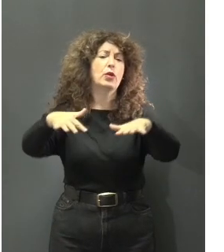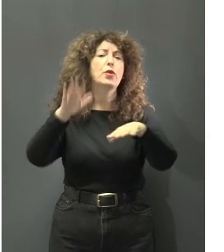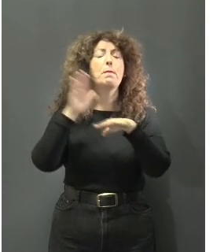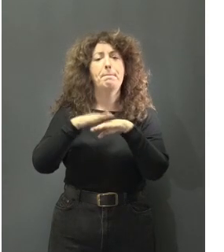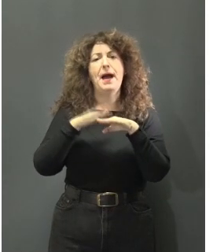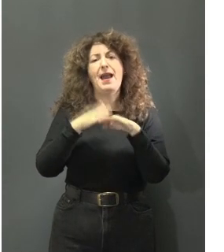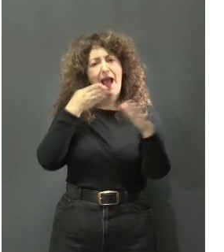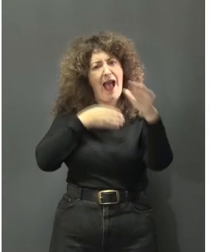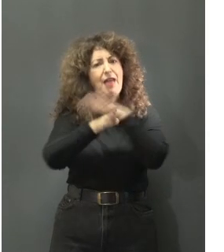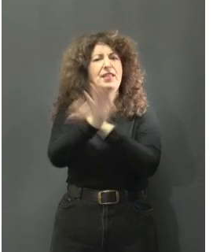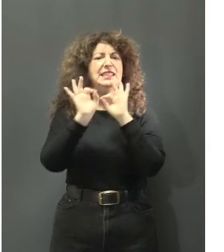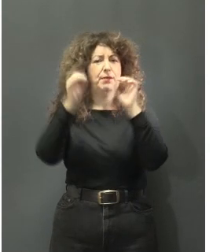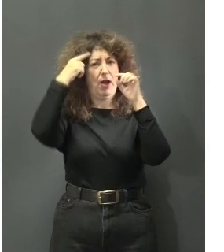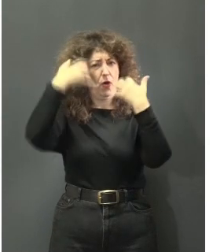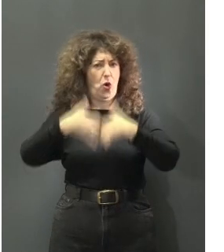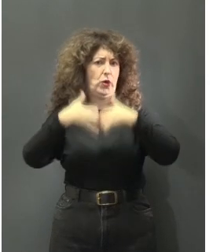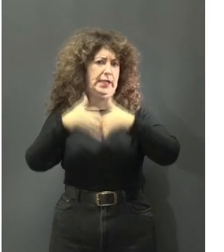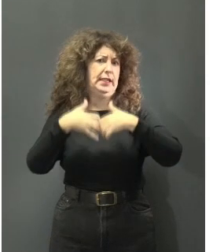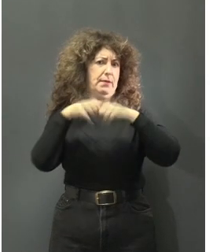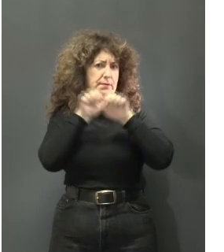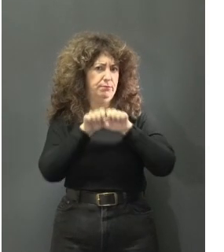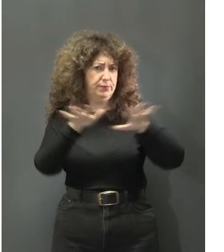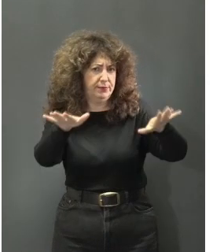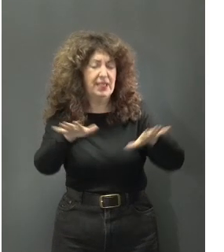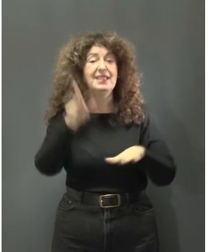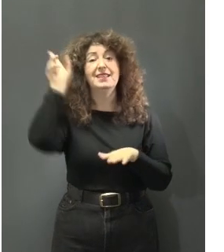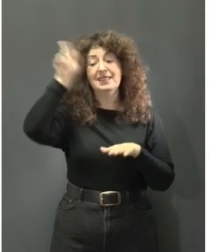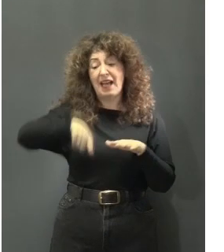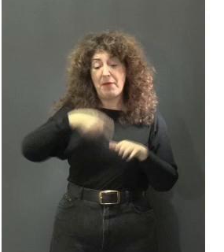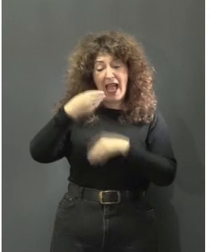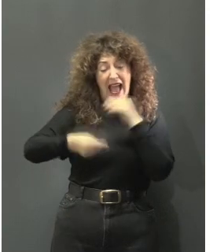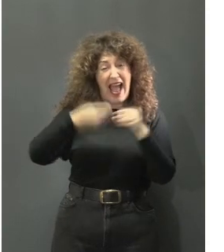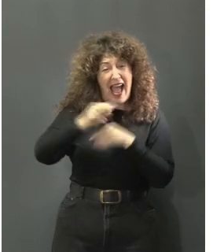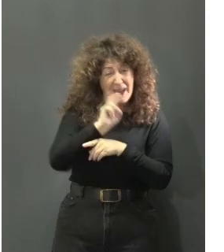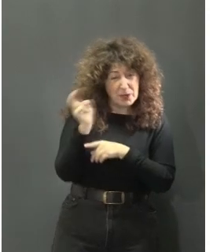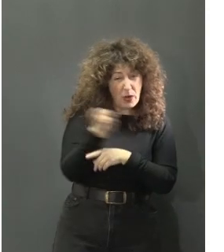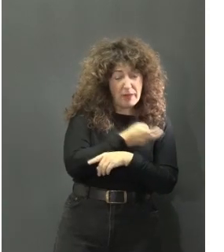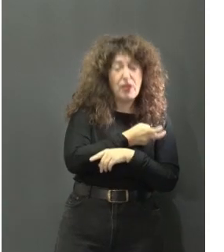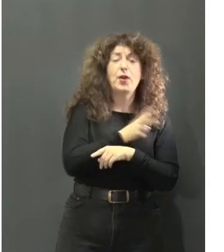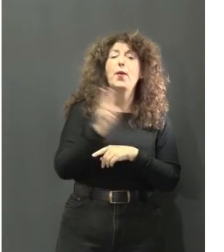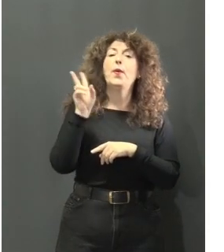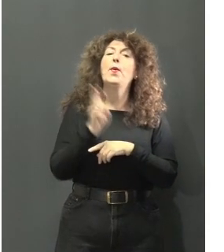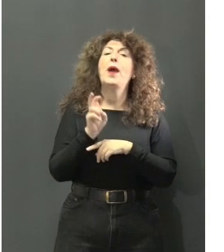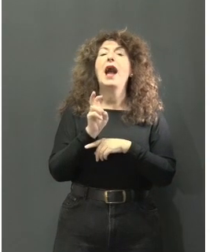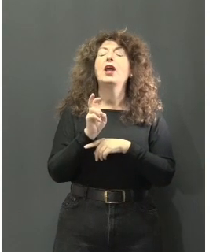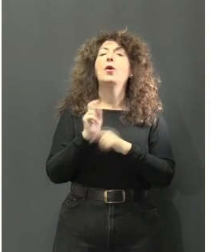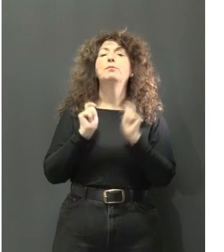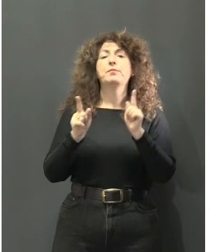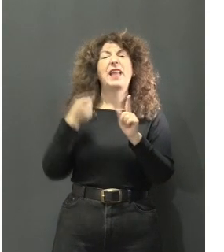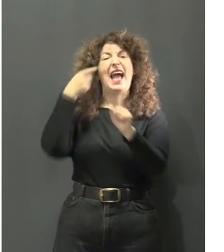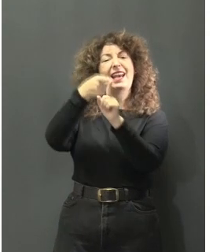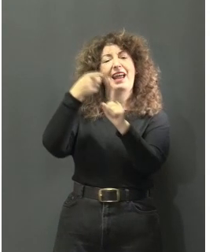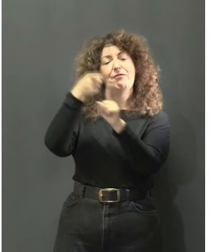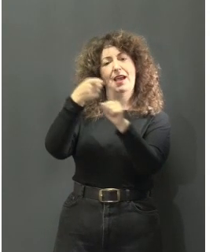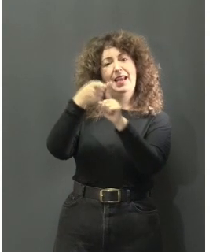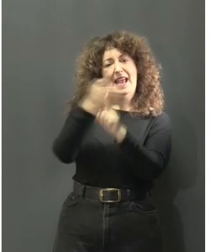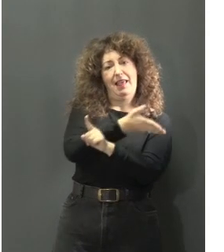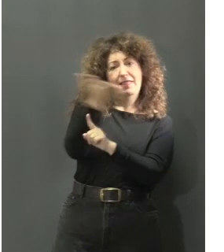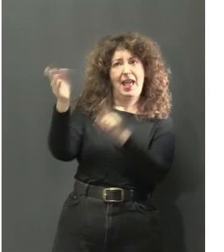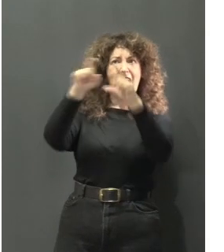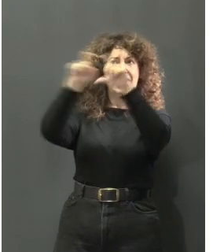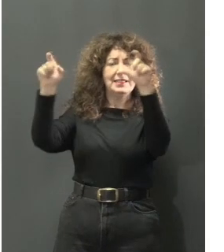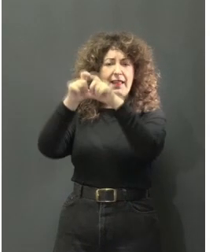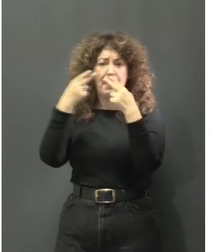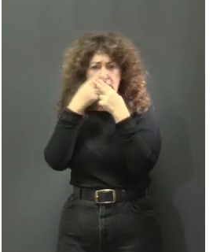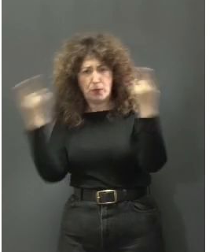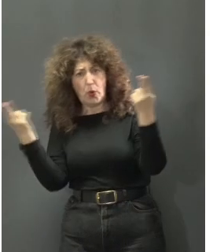la accesibilidad cognitiva y al mismo tiempo que dichas actuaciones puedan servir de referencia a otras entidades públicas o